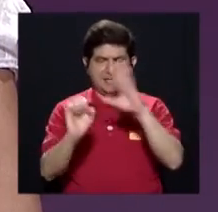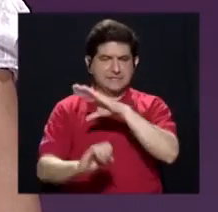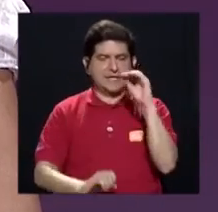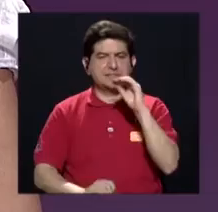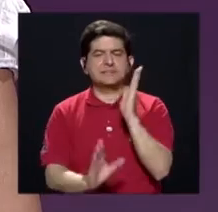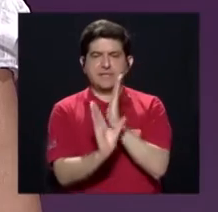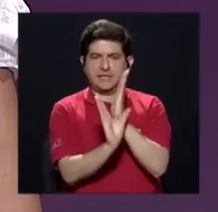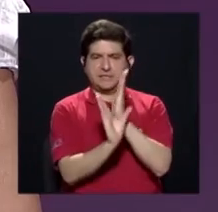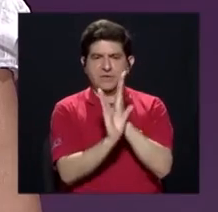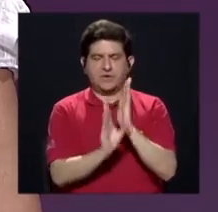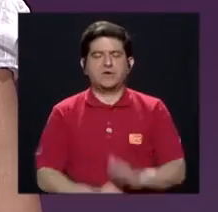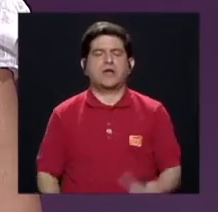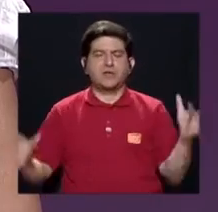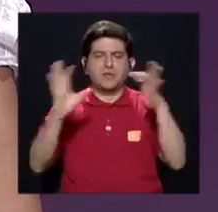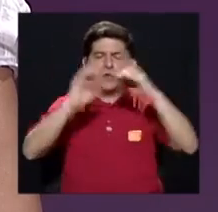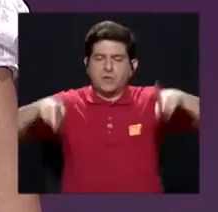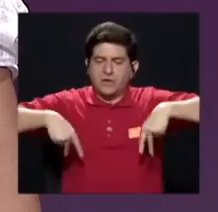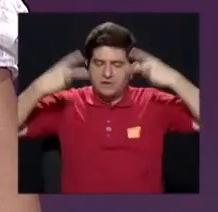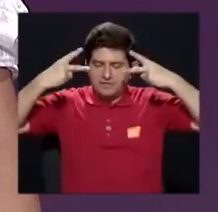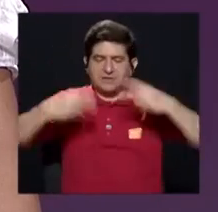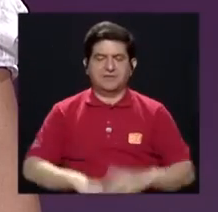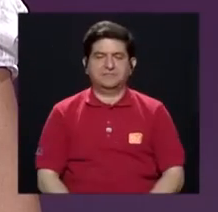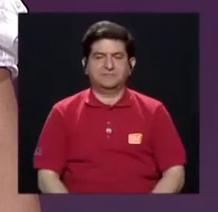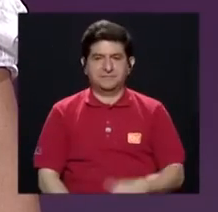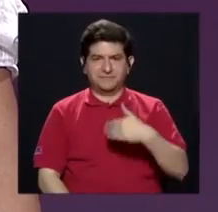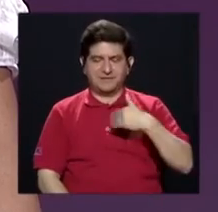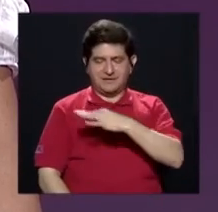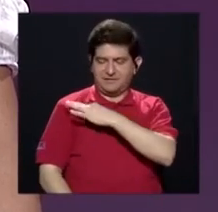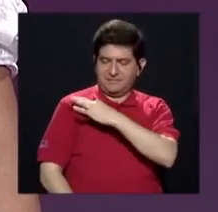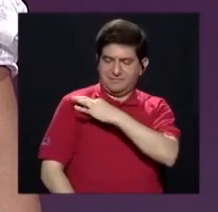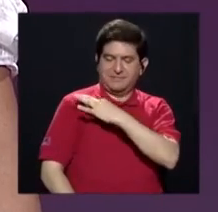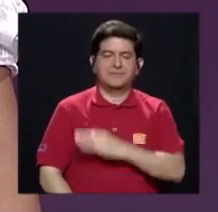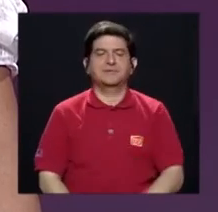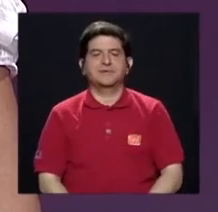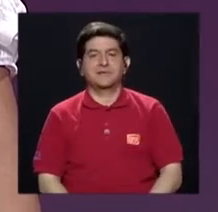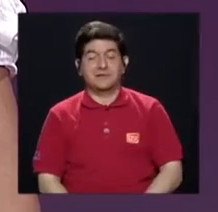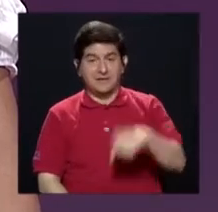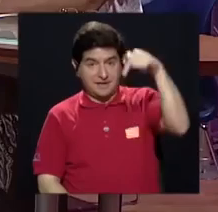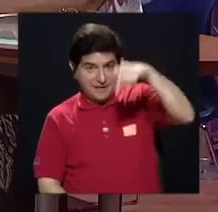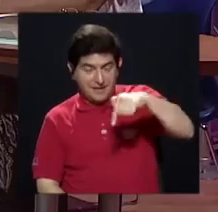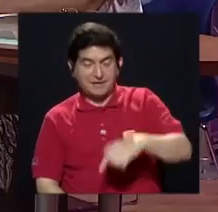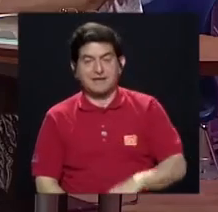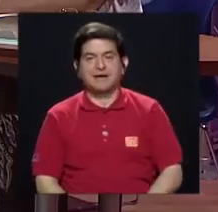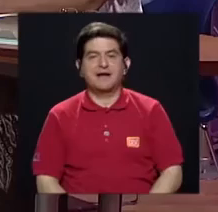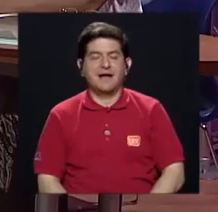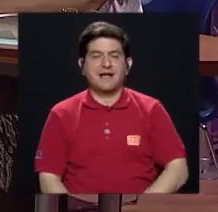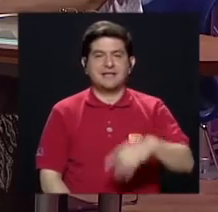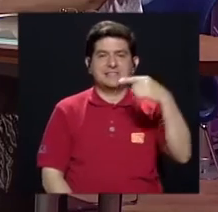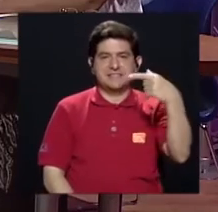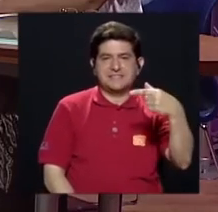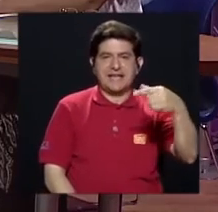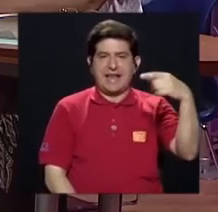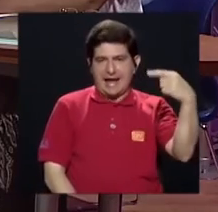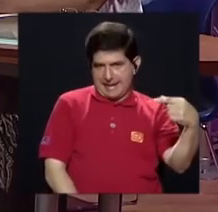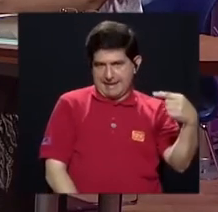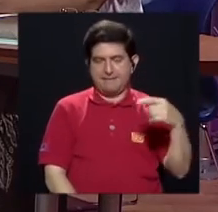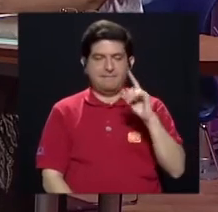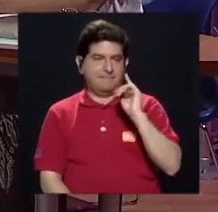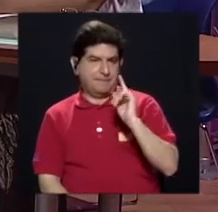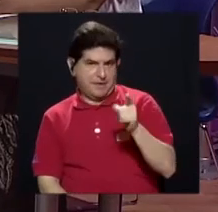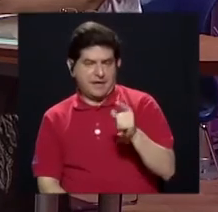la psicología transpersonal. Y tenemos como invitada la grata presencia de Gisela Galiani. Ella